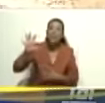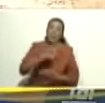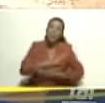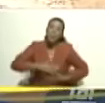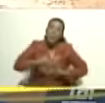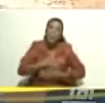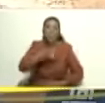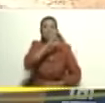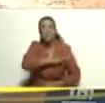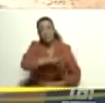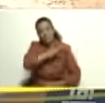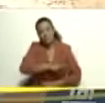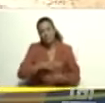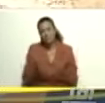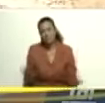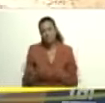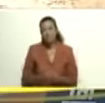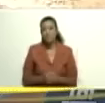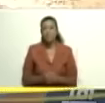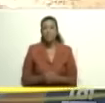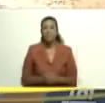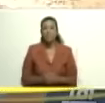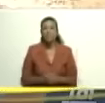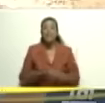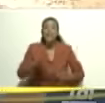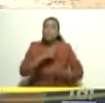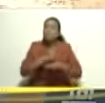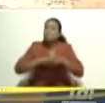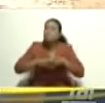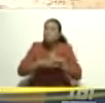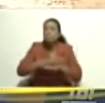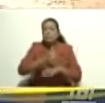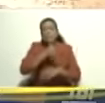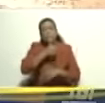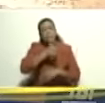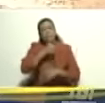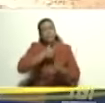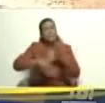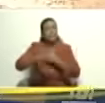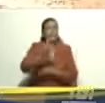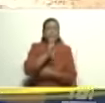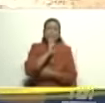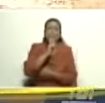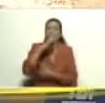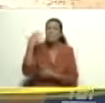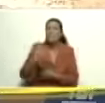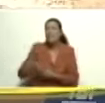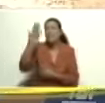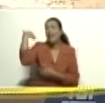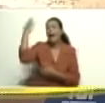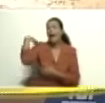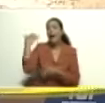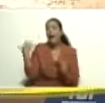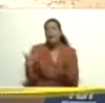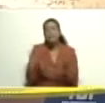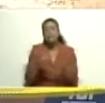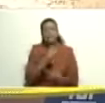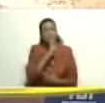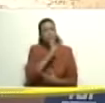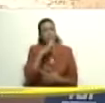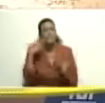bienestar social, de la sanación de las heridas que han quedado por las sanciones criminales,